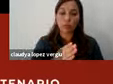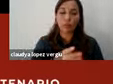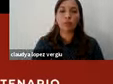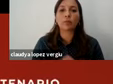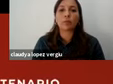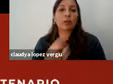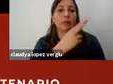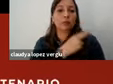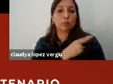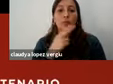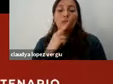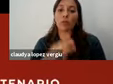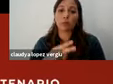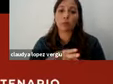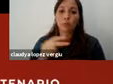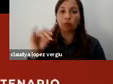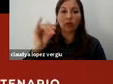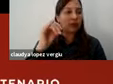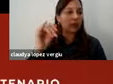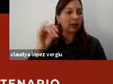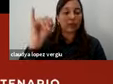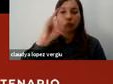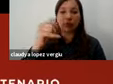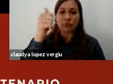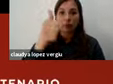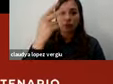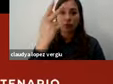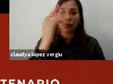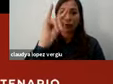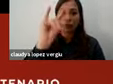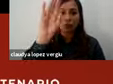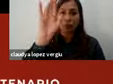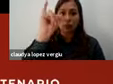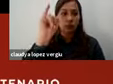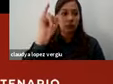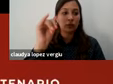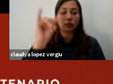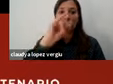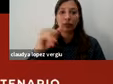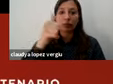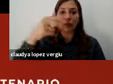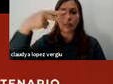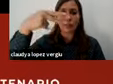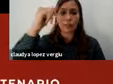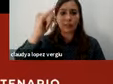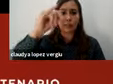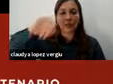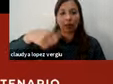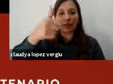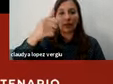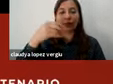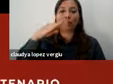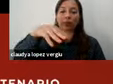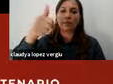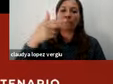Sayuri Sakijama, miembro del Grupo de Trabajo para la Igualdad de Género en PROMPERÚ, quien nos contará acerca